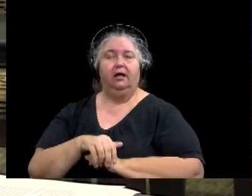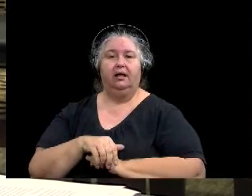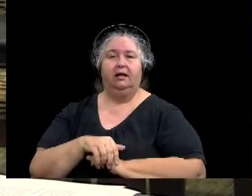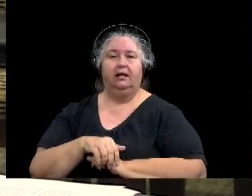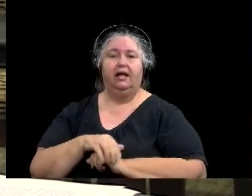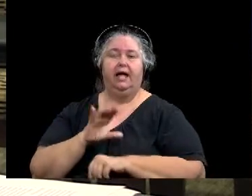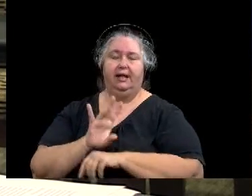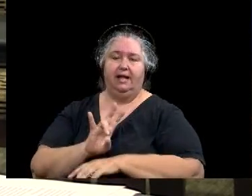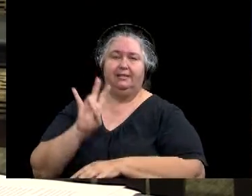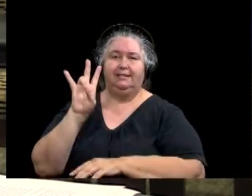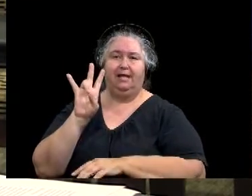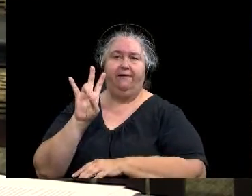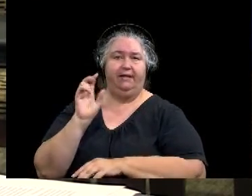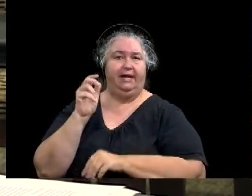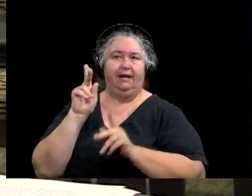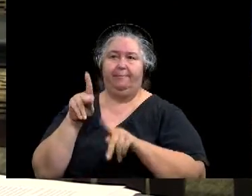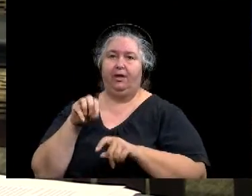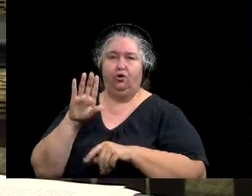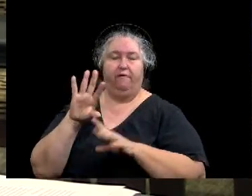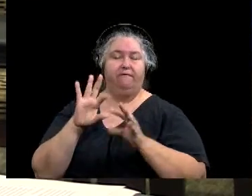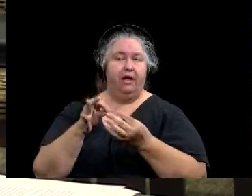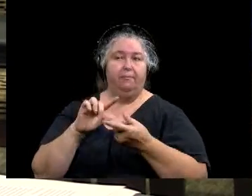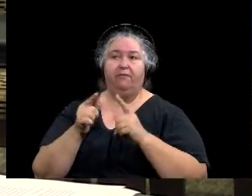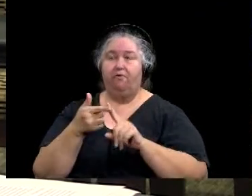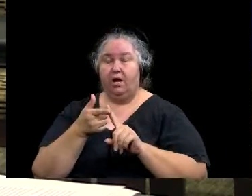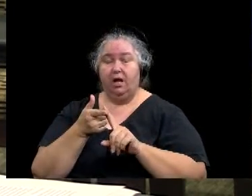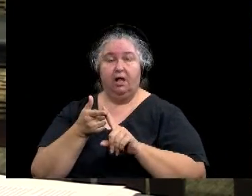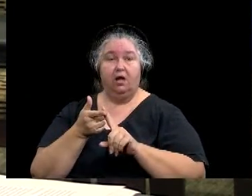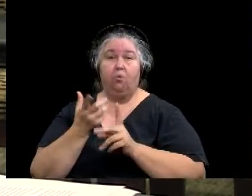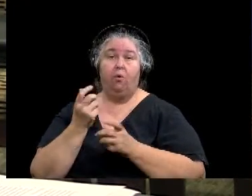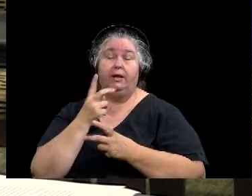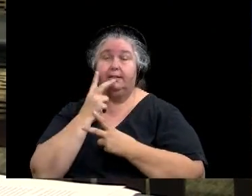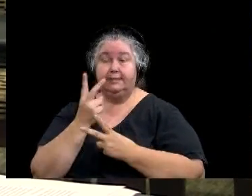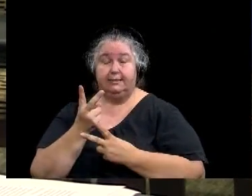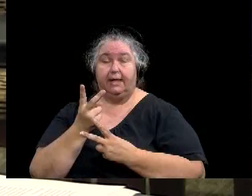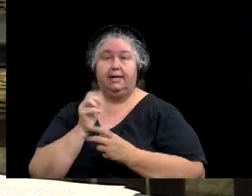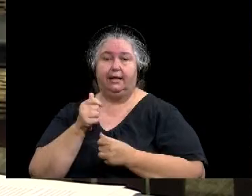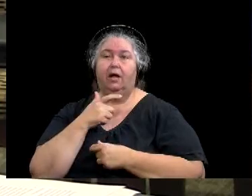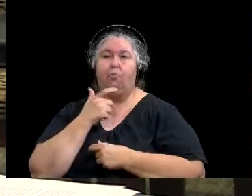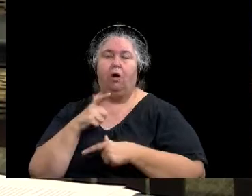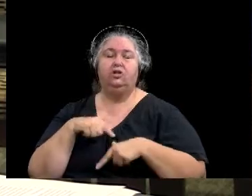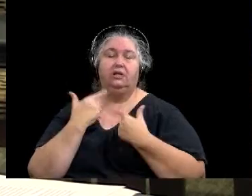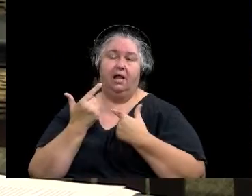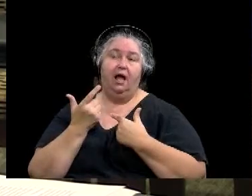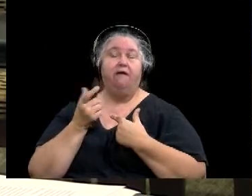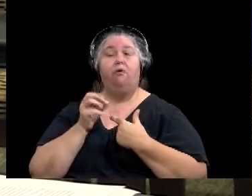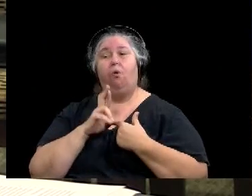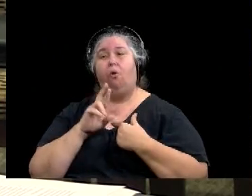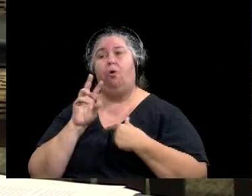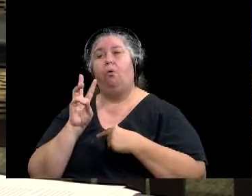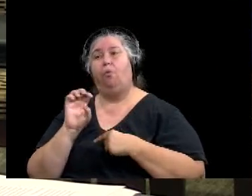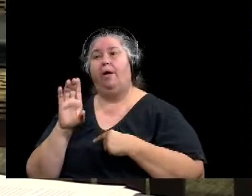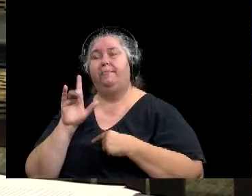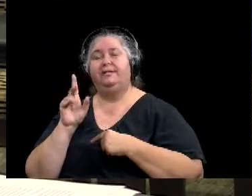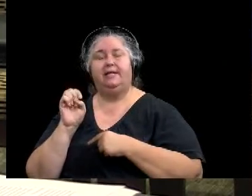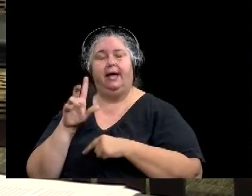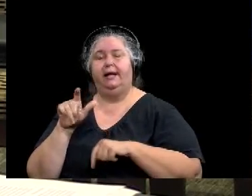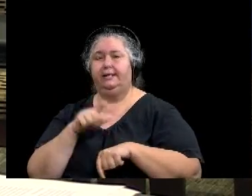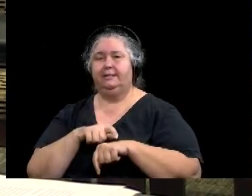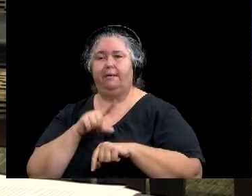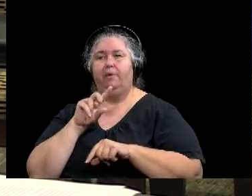a las siete otra vez a la para continuar esto lo pueden ver otra vez a las 7 de la